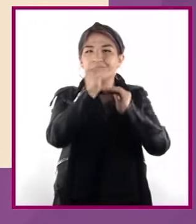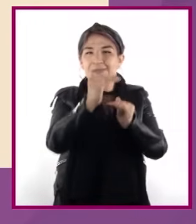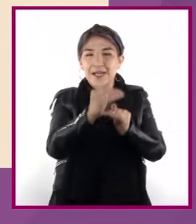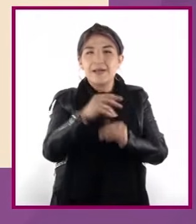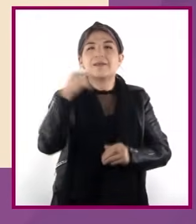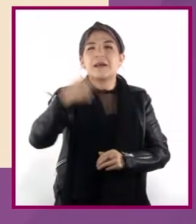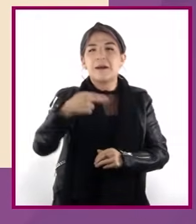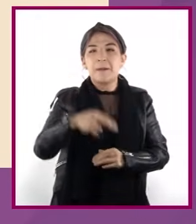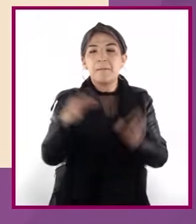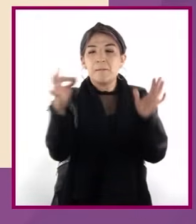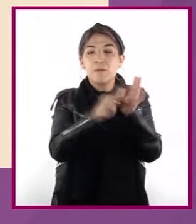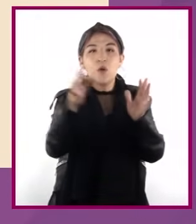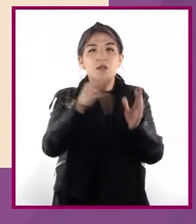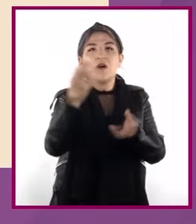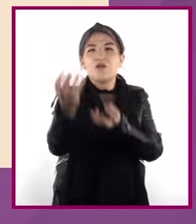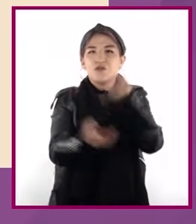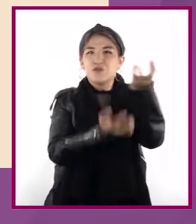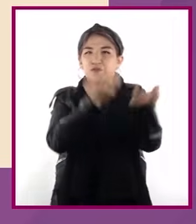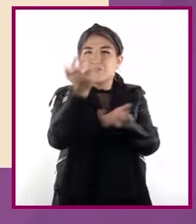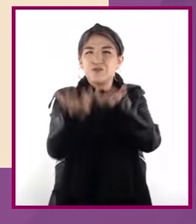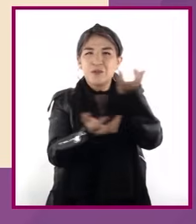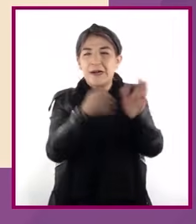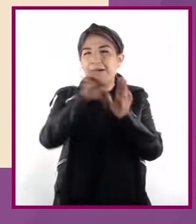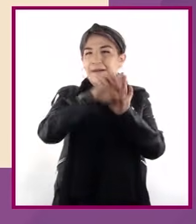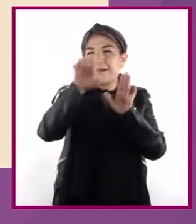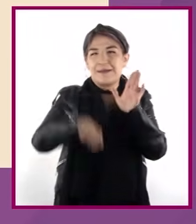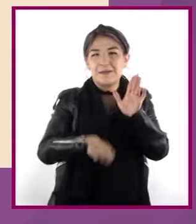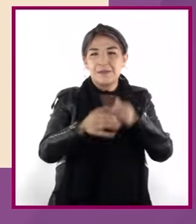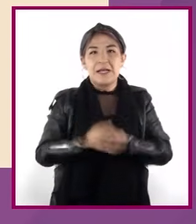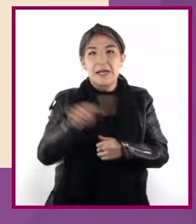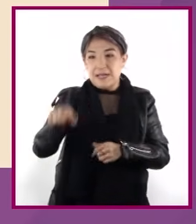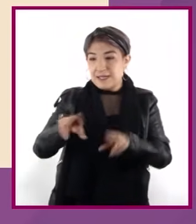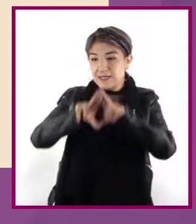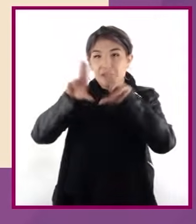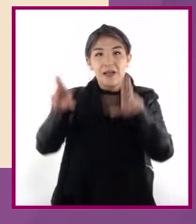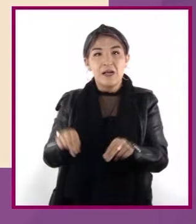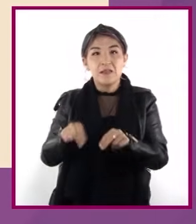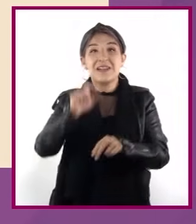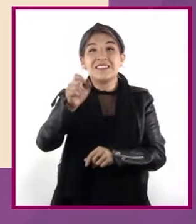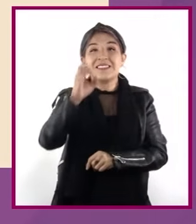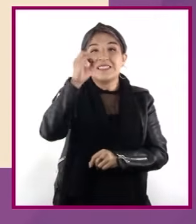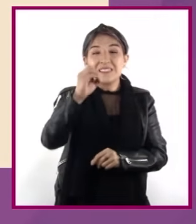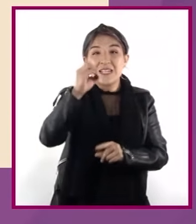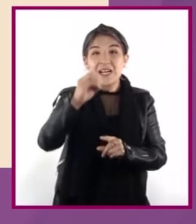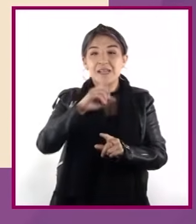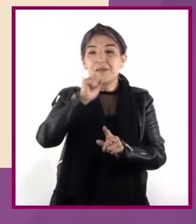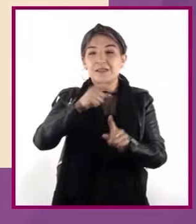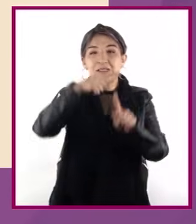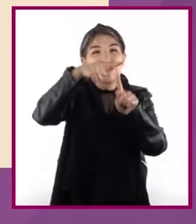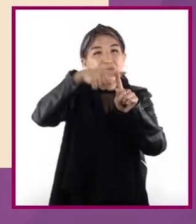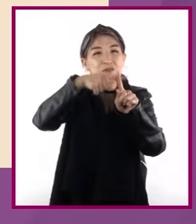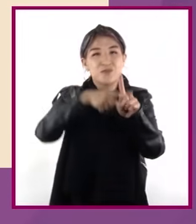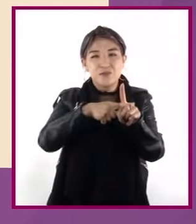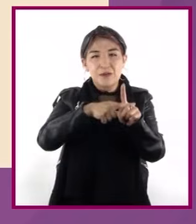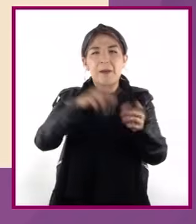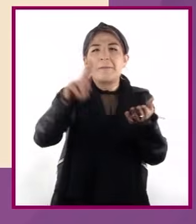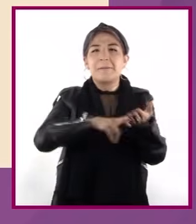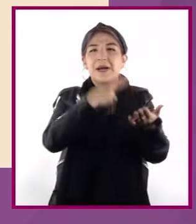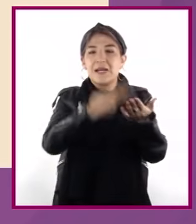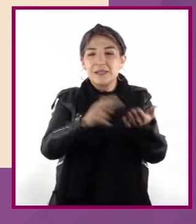se denomina punto de fusión. Por ejemplo, el hielo se funde a 0 grados Celsius, la mantequilla